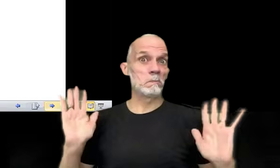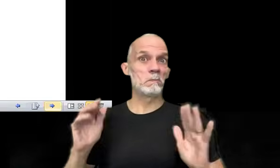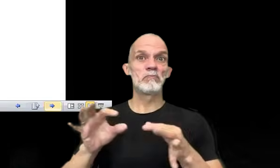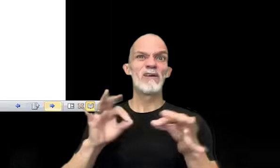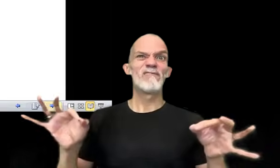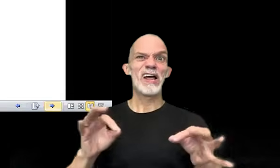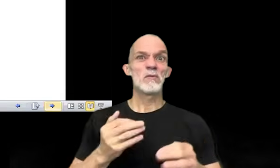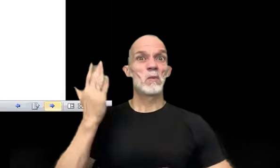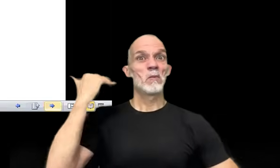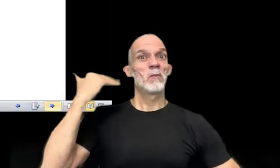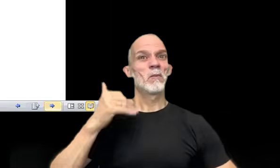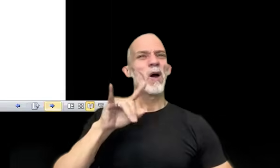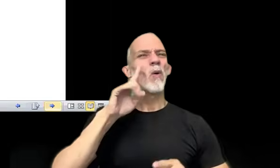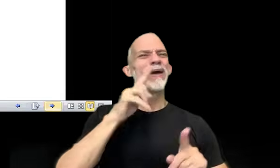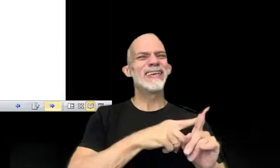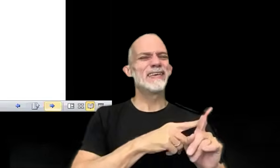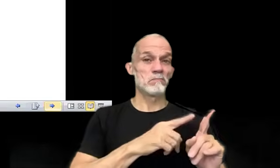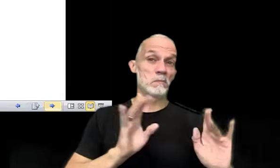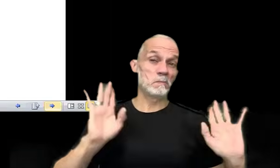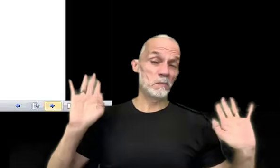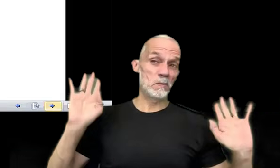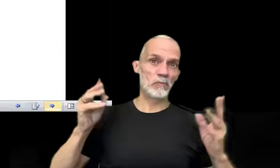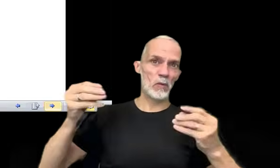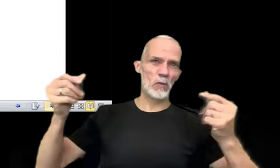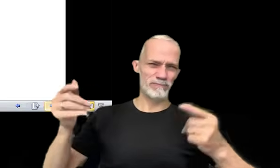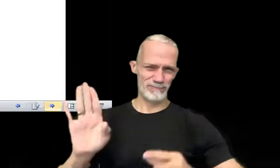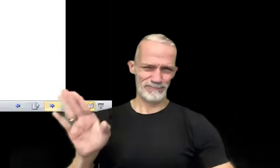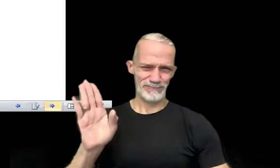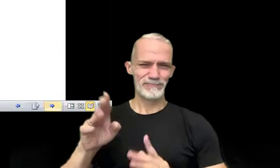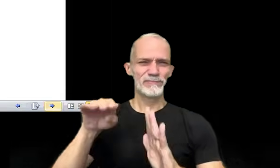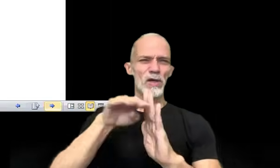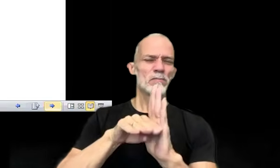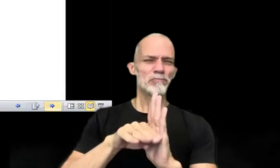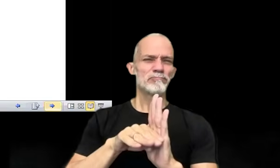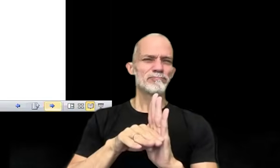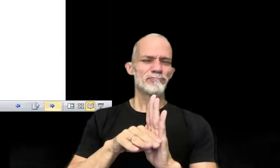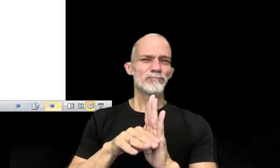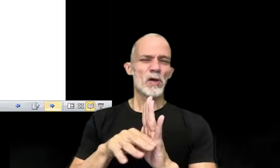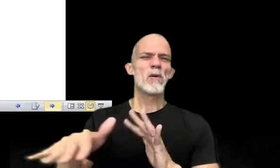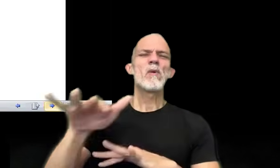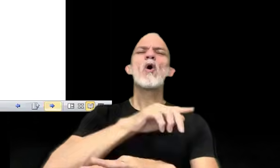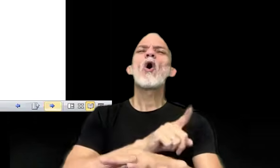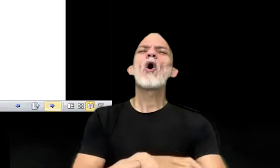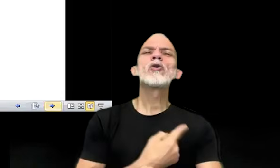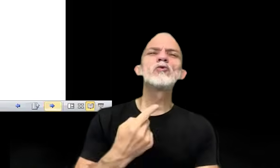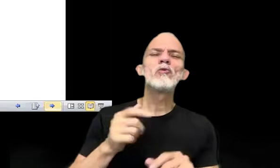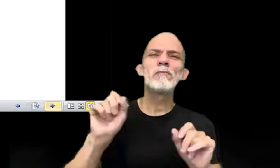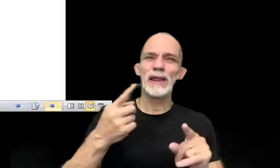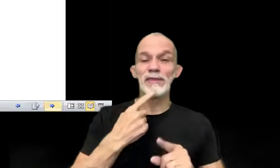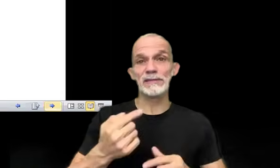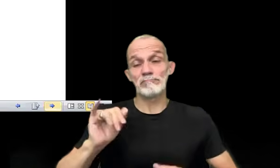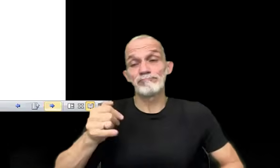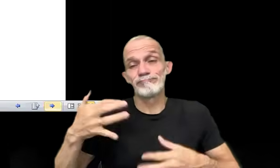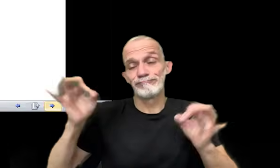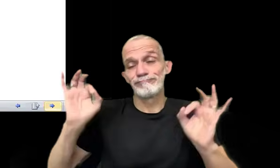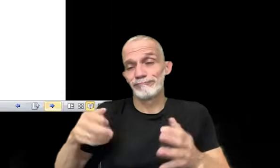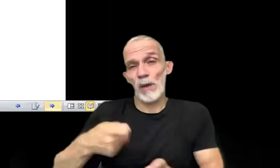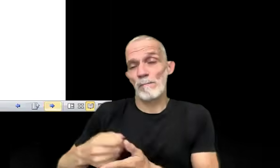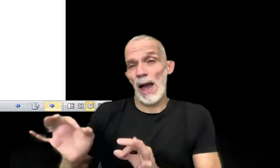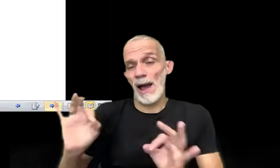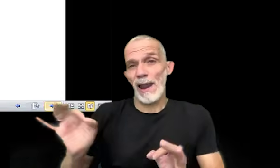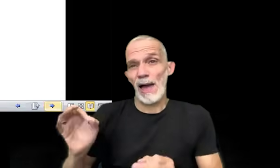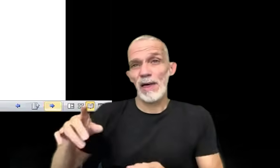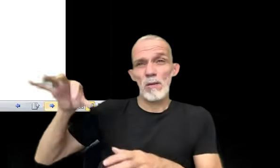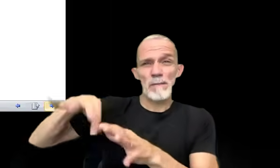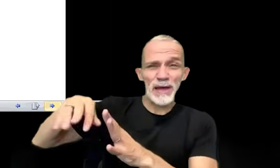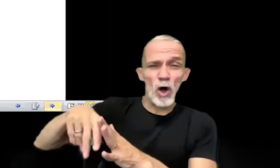vieja definición que había de la UI. La doctrina, había parte de la doctrina que decía que correspondía a esta exención,